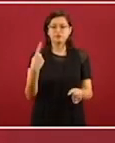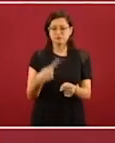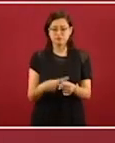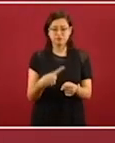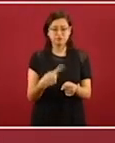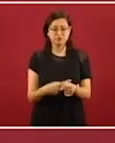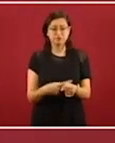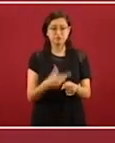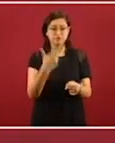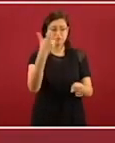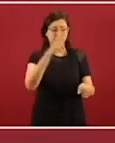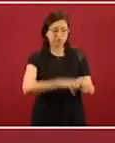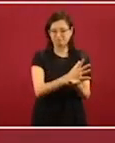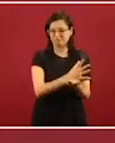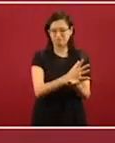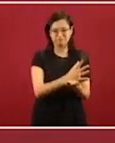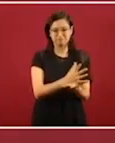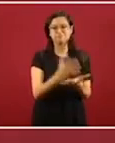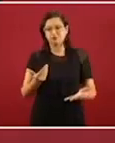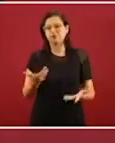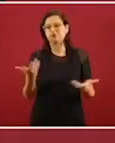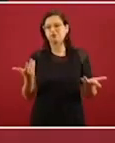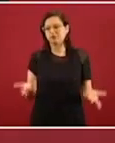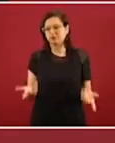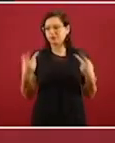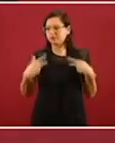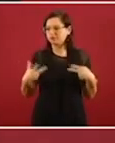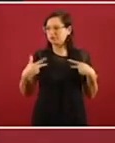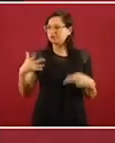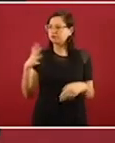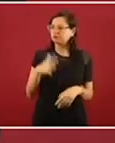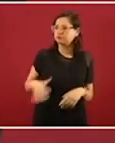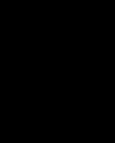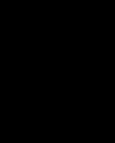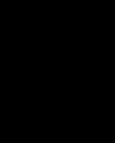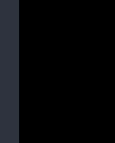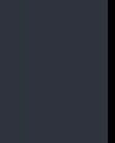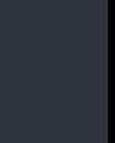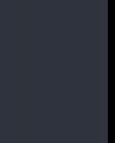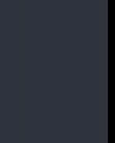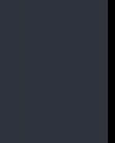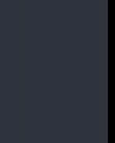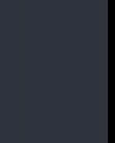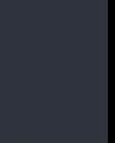no se cura solo en los hospitales, se cura si todos ayudamos.